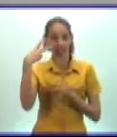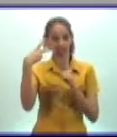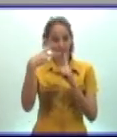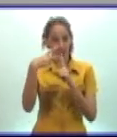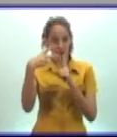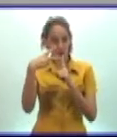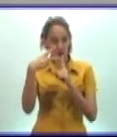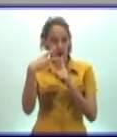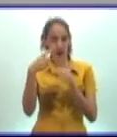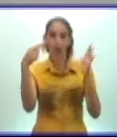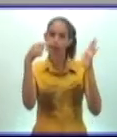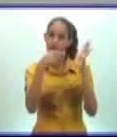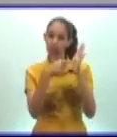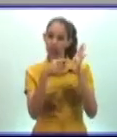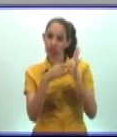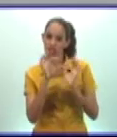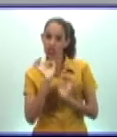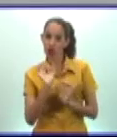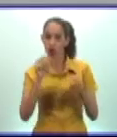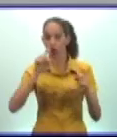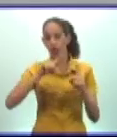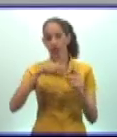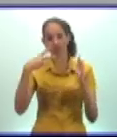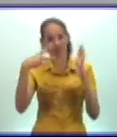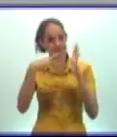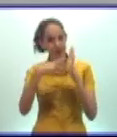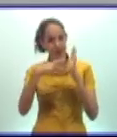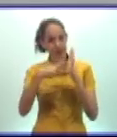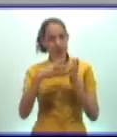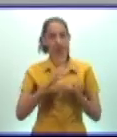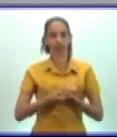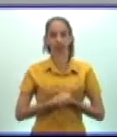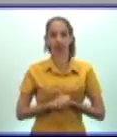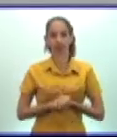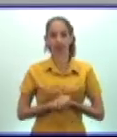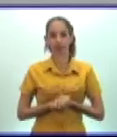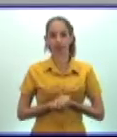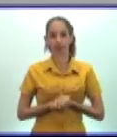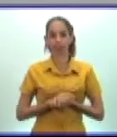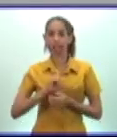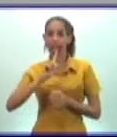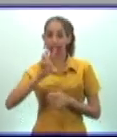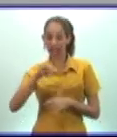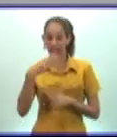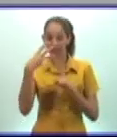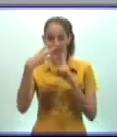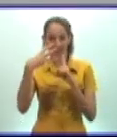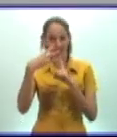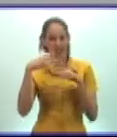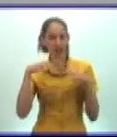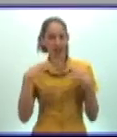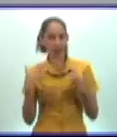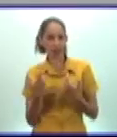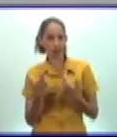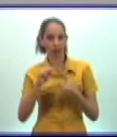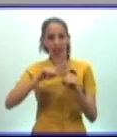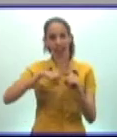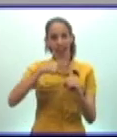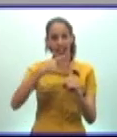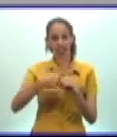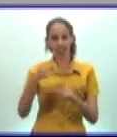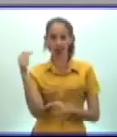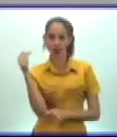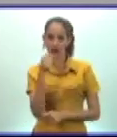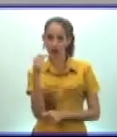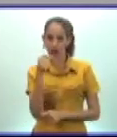multiplicación o división según el orden y adición o sustracción según el orden en